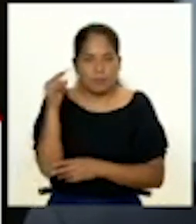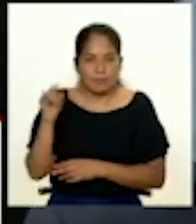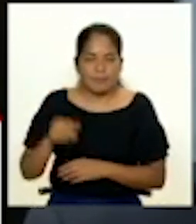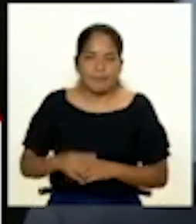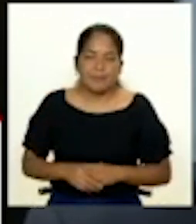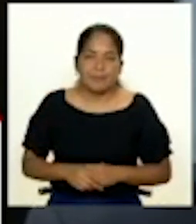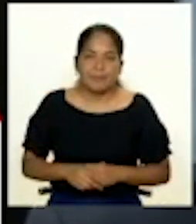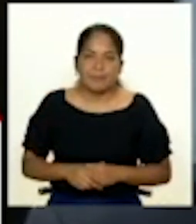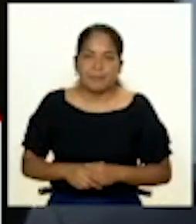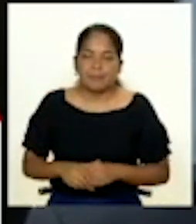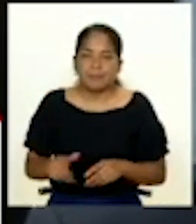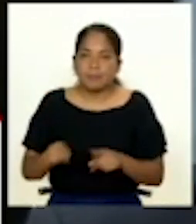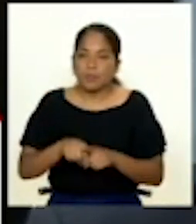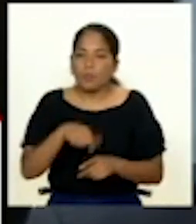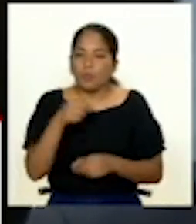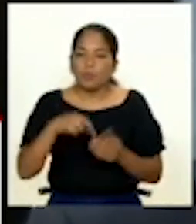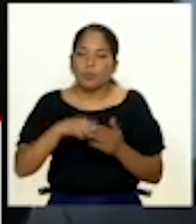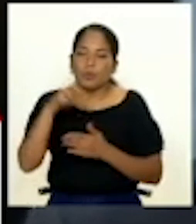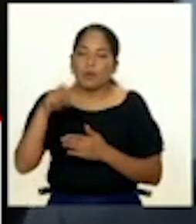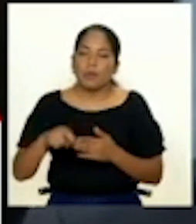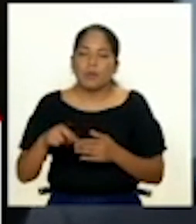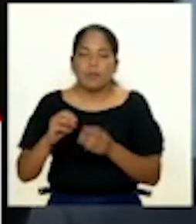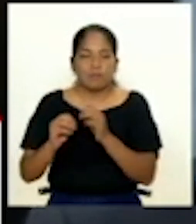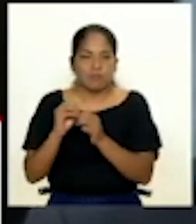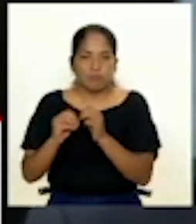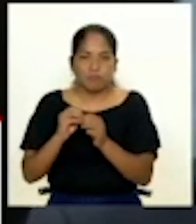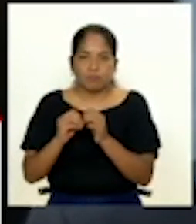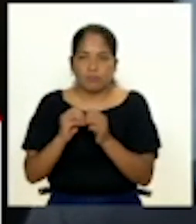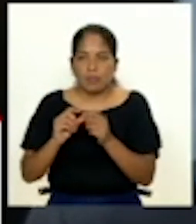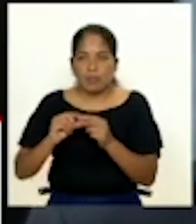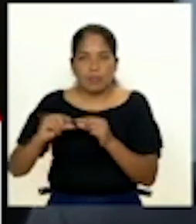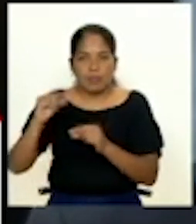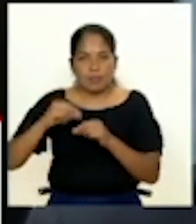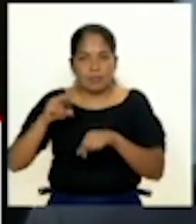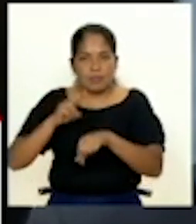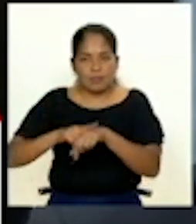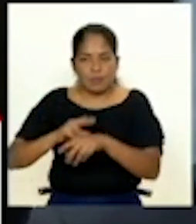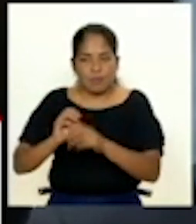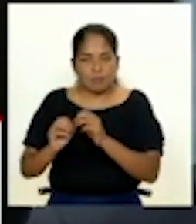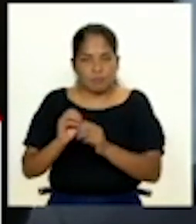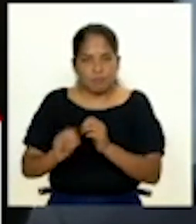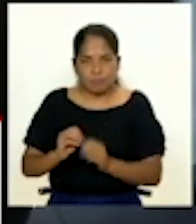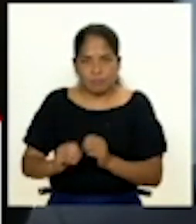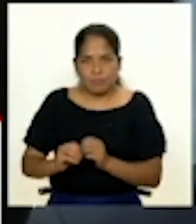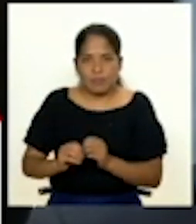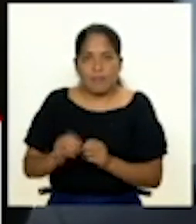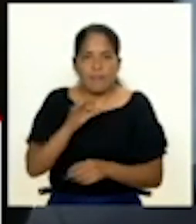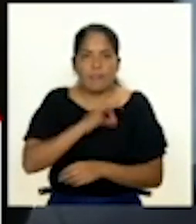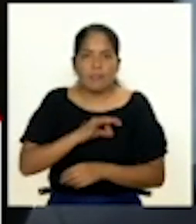de conversión vehicular a gas natural que ha beneficiado en este periodo a